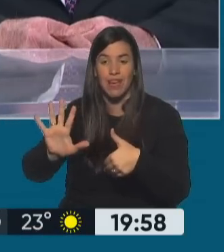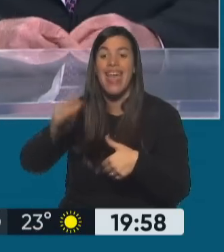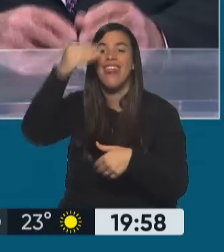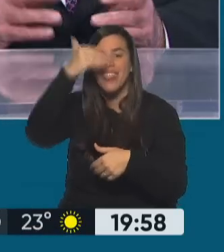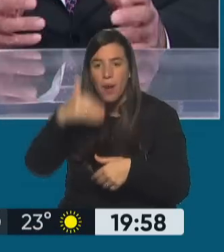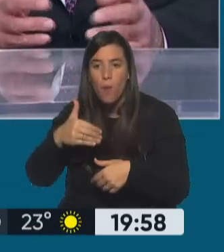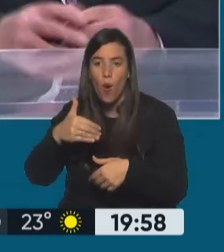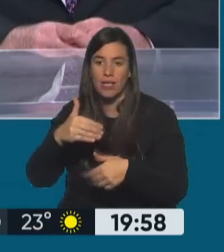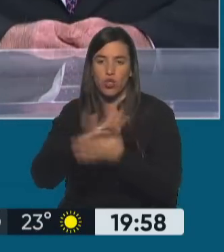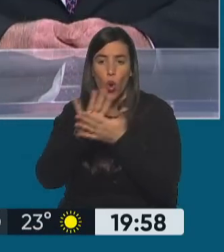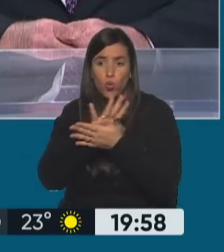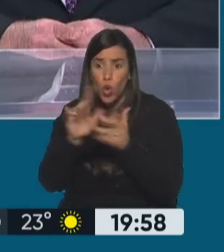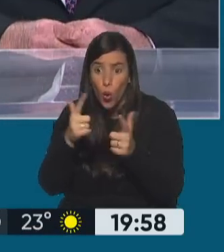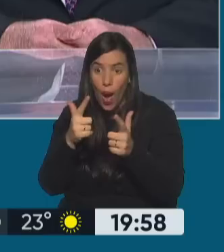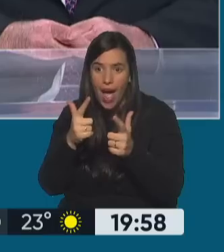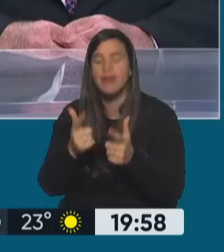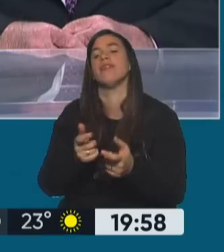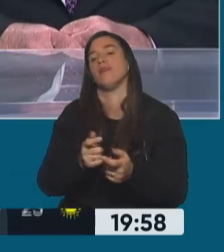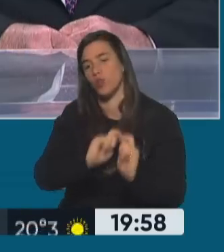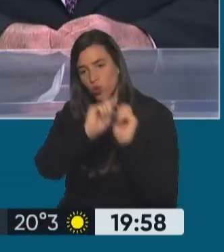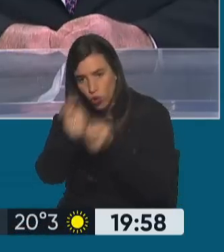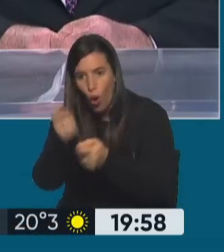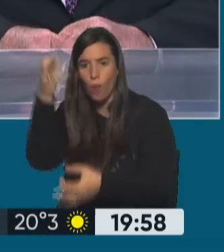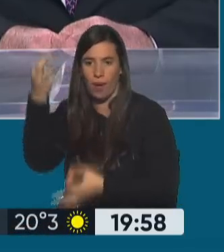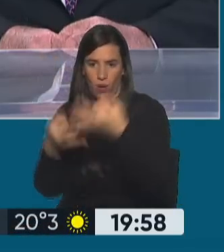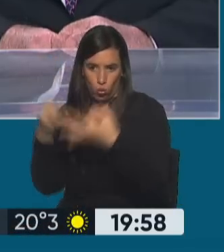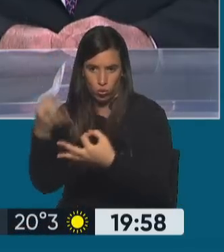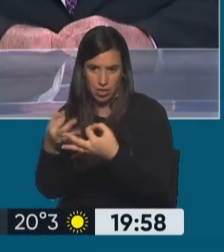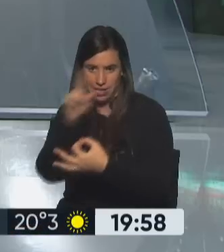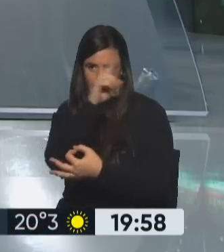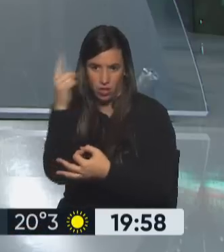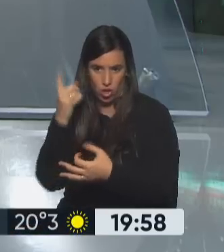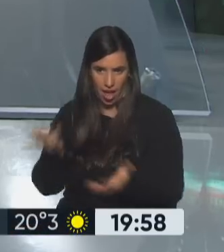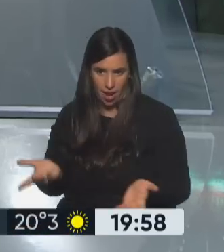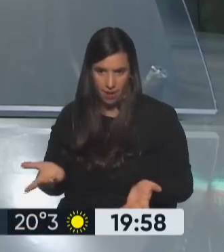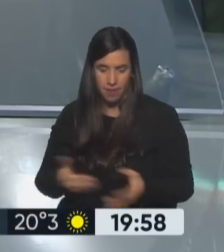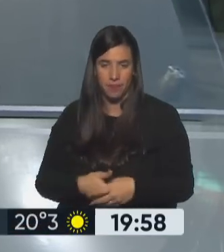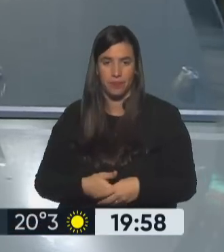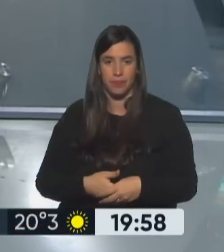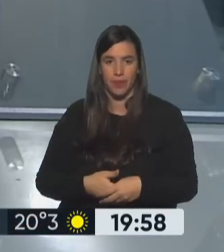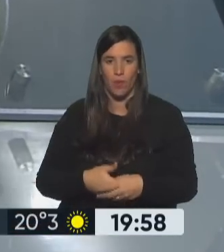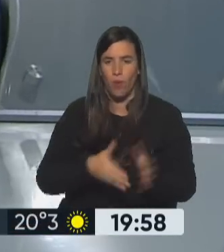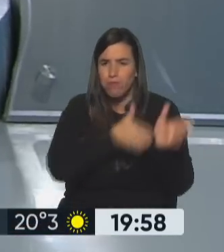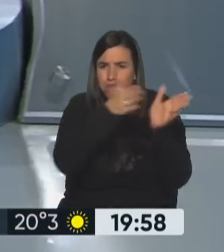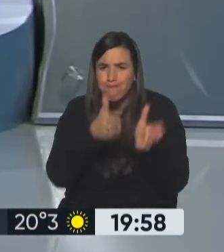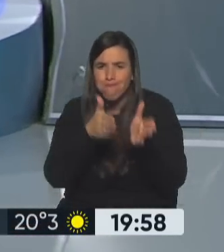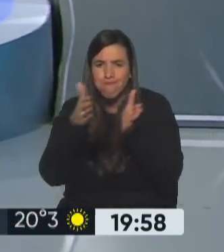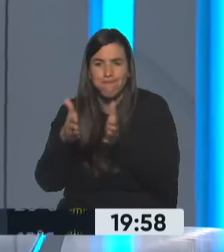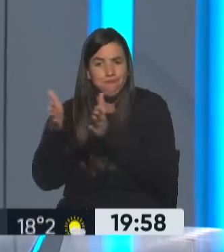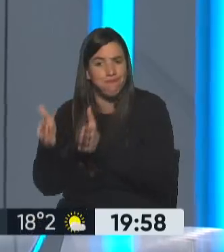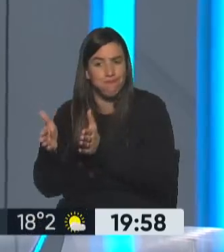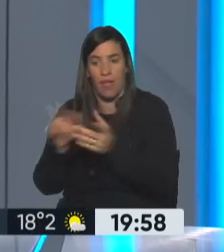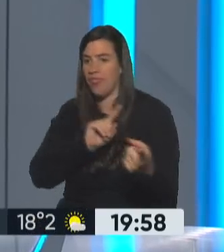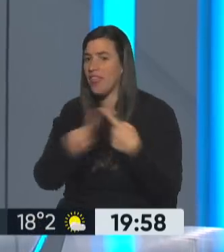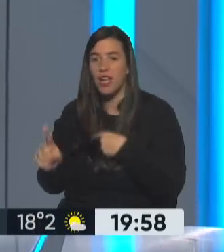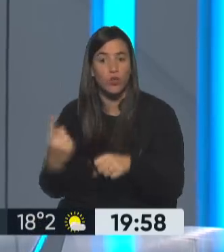luego ante la Corte Suprema de Justicia de la Nación. San Juan Barcesat ya hizo esto, porque en un comunicado de hace un rato del entorno del gobernador muy oportuno,